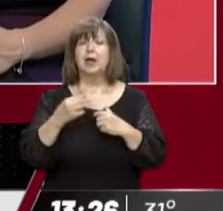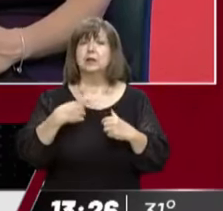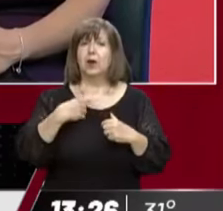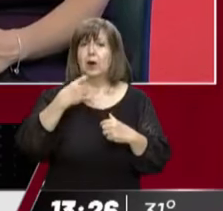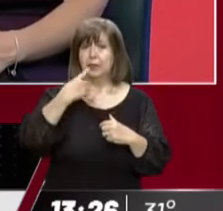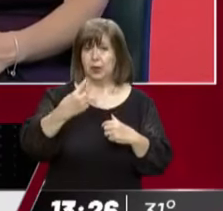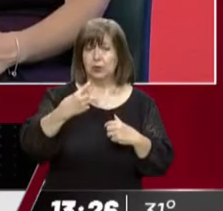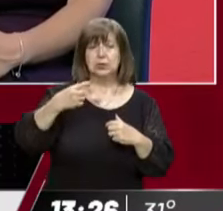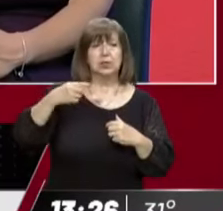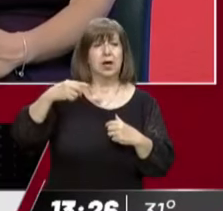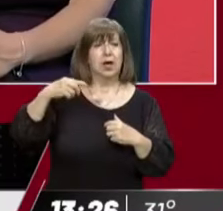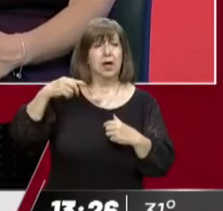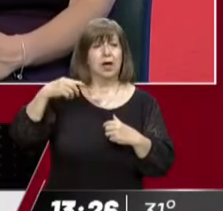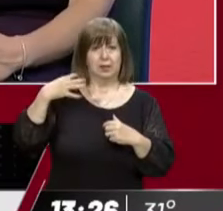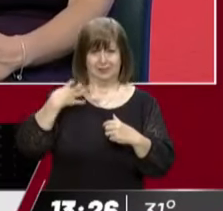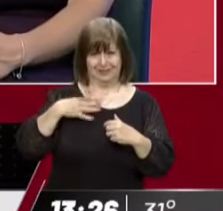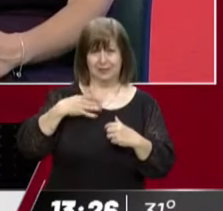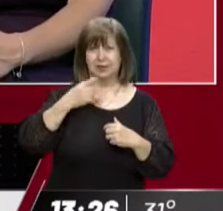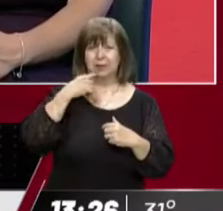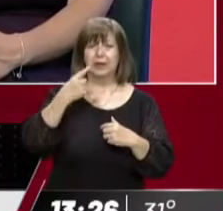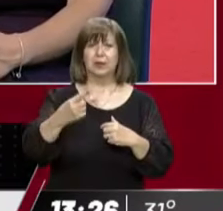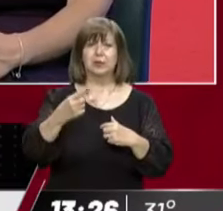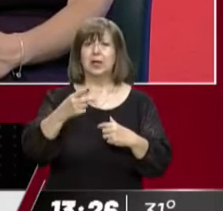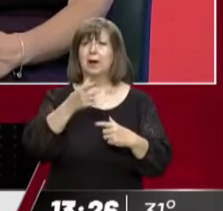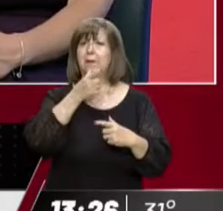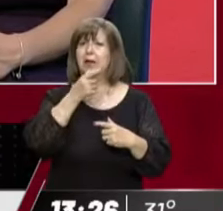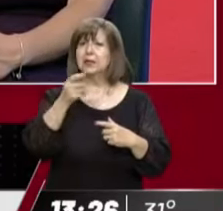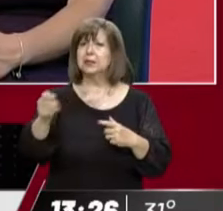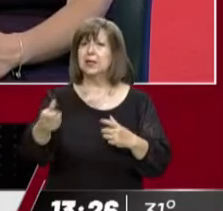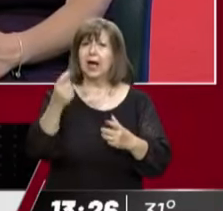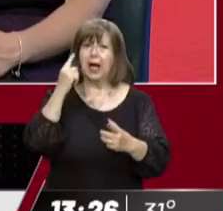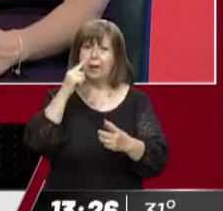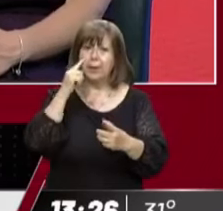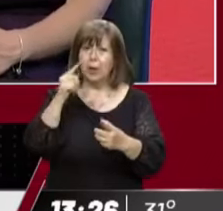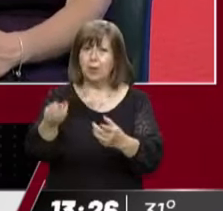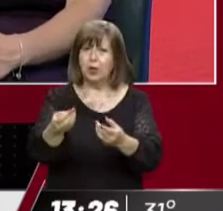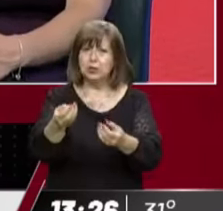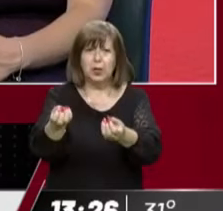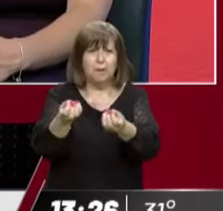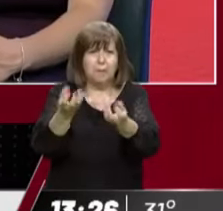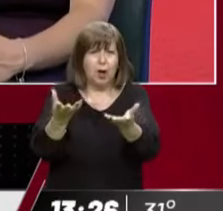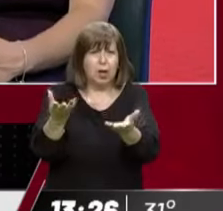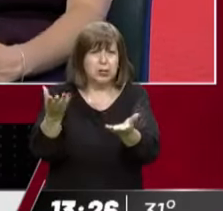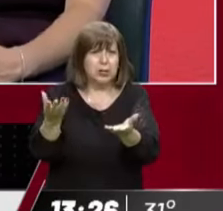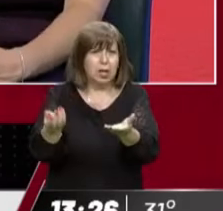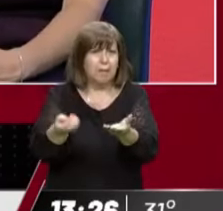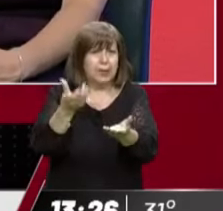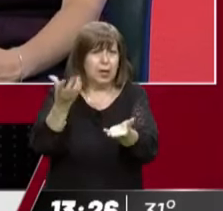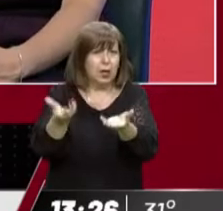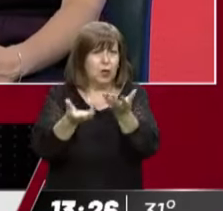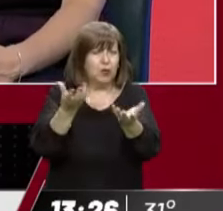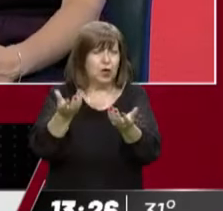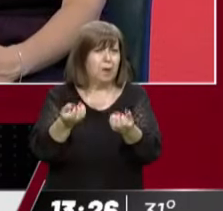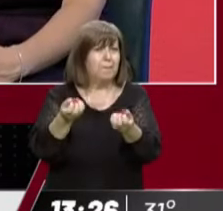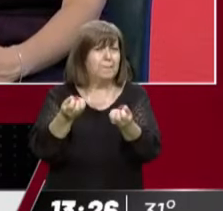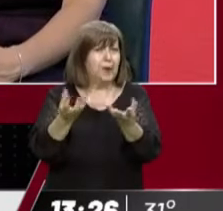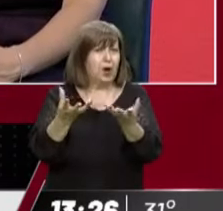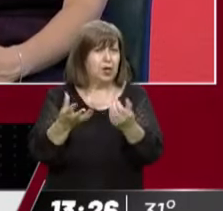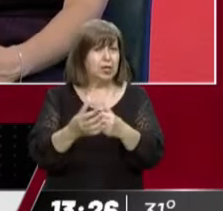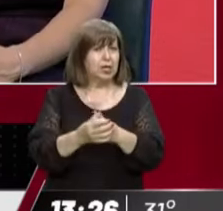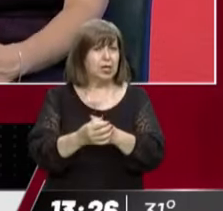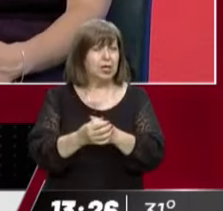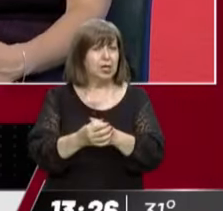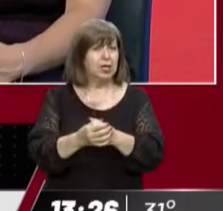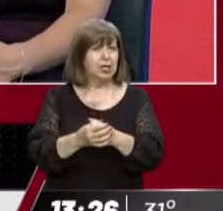las autoridades esto, que aparentemente ha sido intencional, pero la verdad que no se sabe la causa, el por qué alguien prendió, digamos.